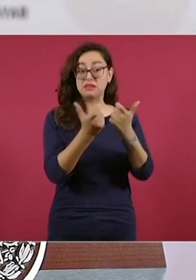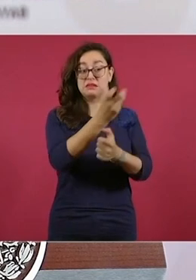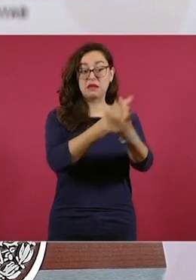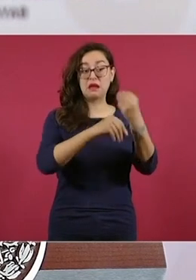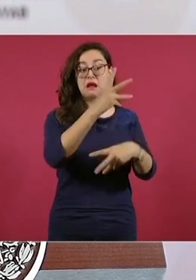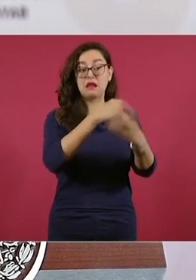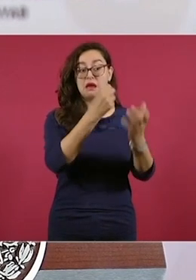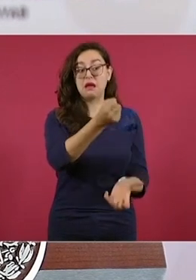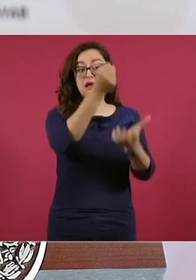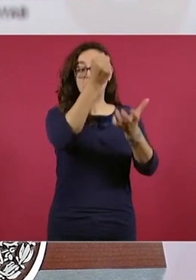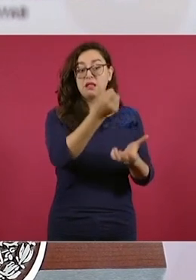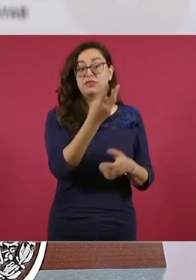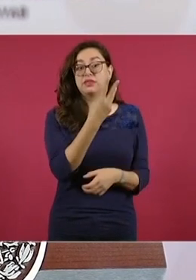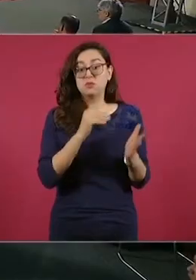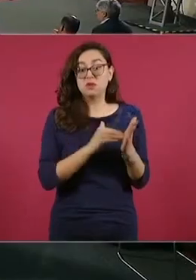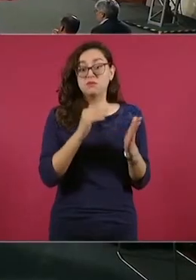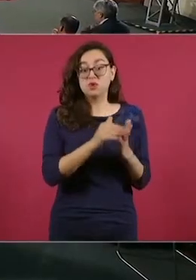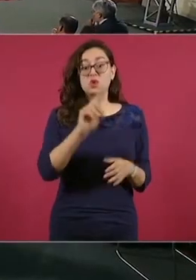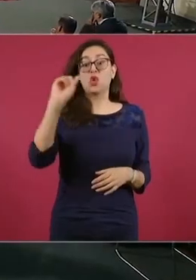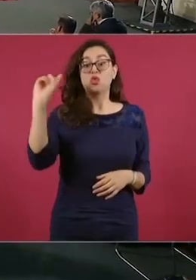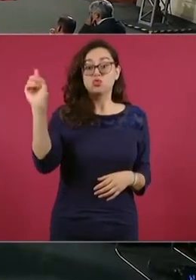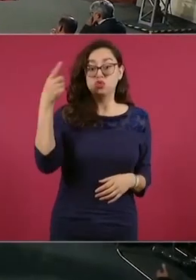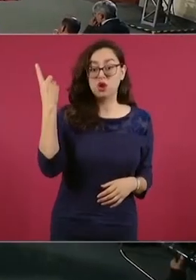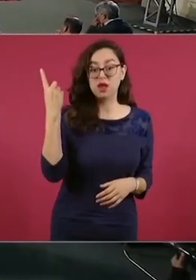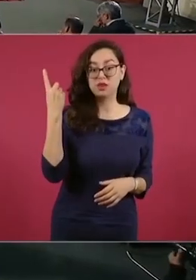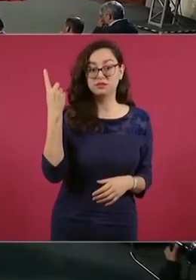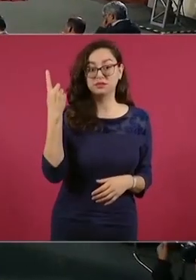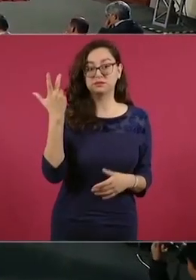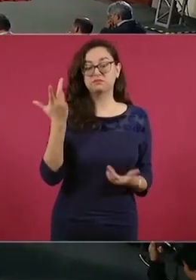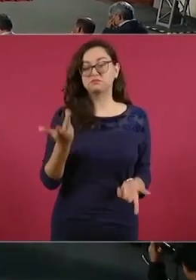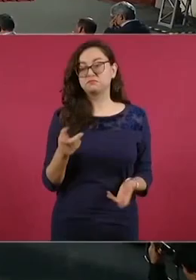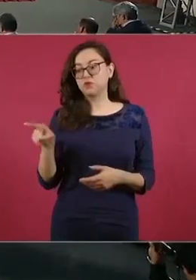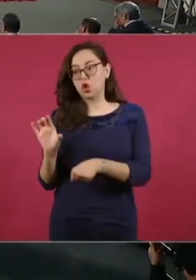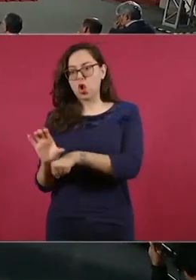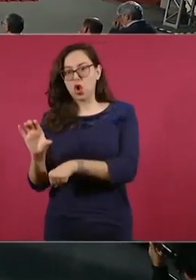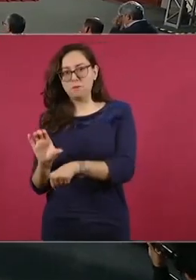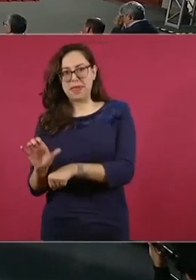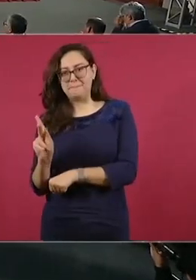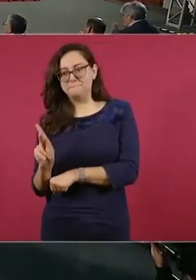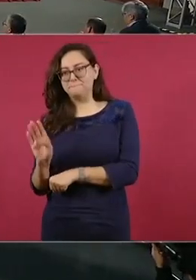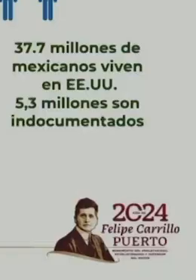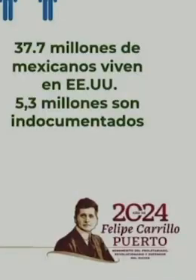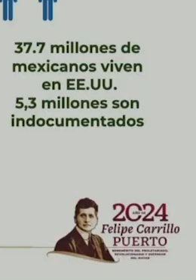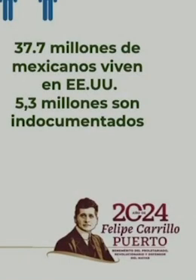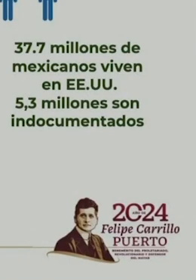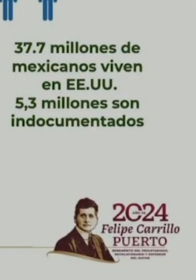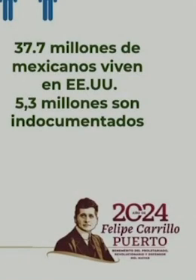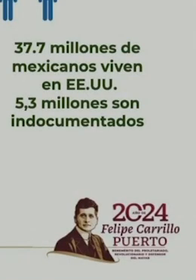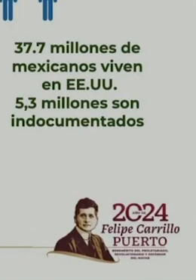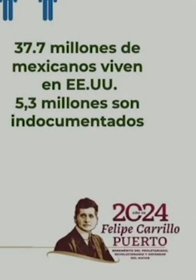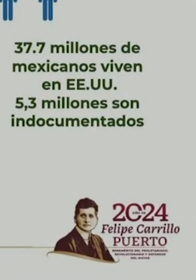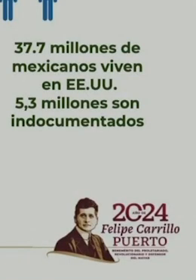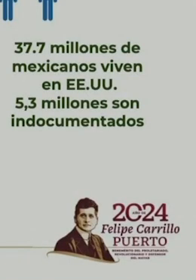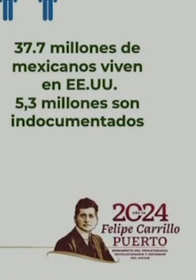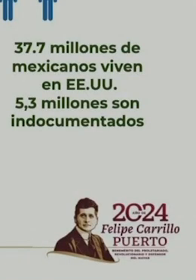338 mil millones de dólares. Es equivalente al PIB de Colombia. Y de esa cantidad,